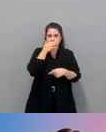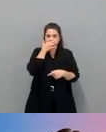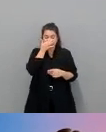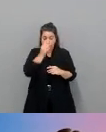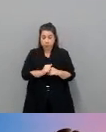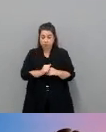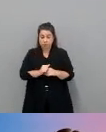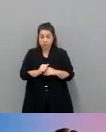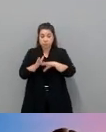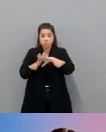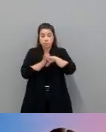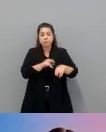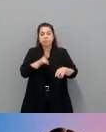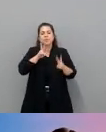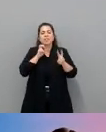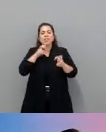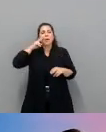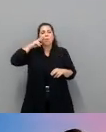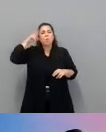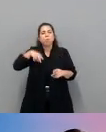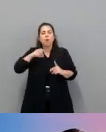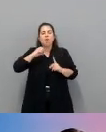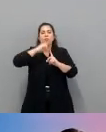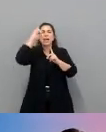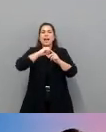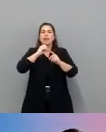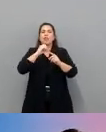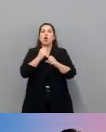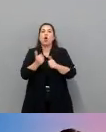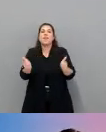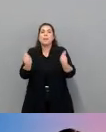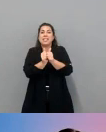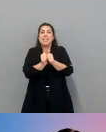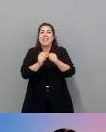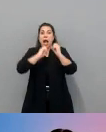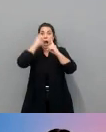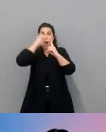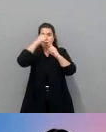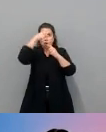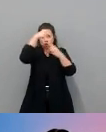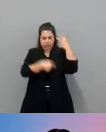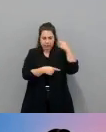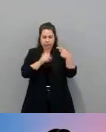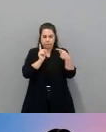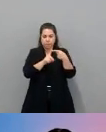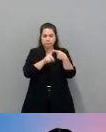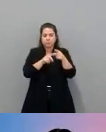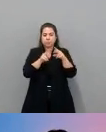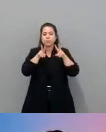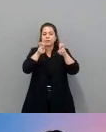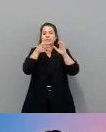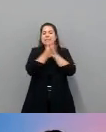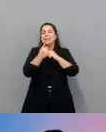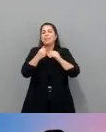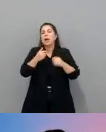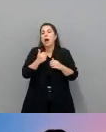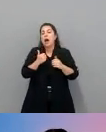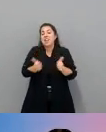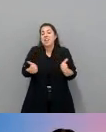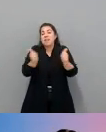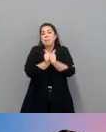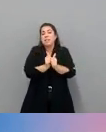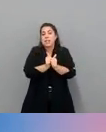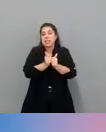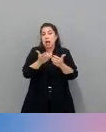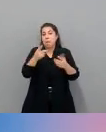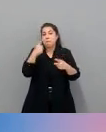En el reconocimiento de grado de dependencia hay 3 grados. El grado 1, que es el de dependencia moderada, grado 2, dependencia severa,